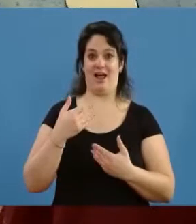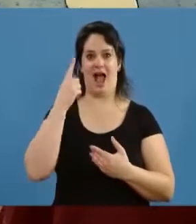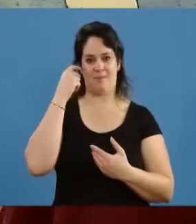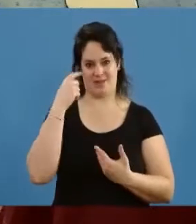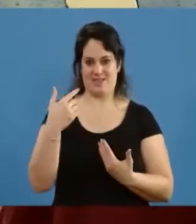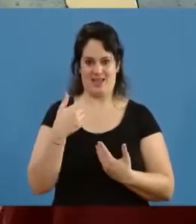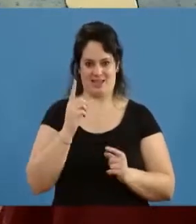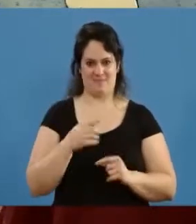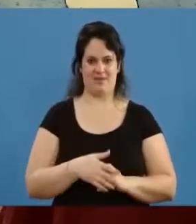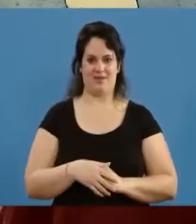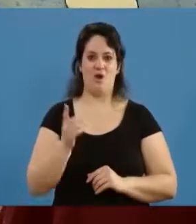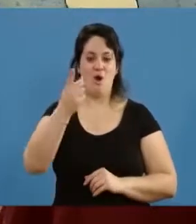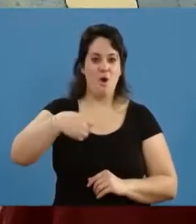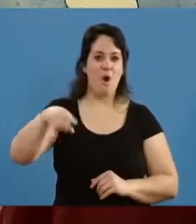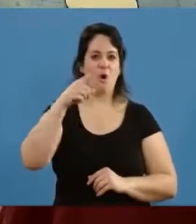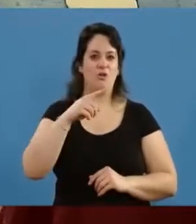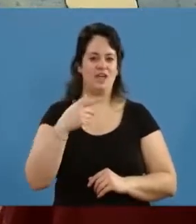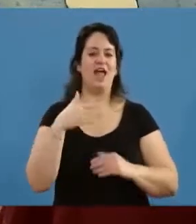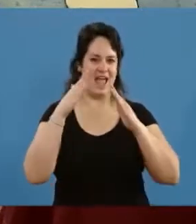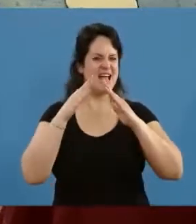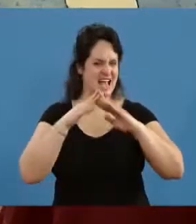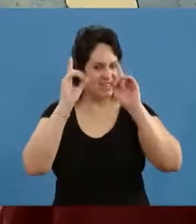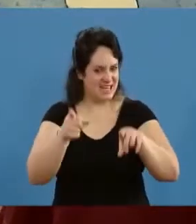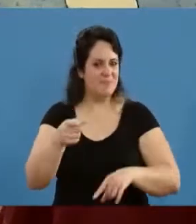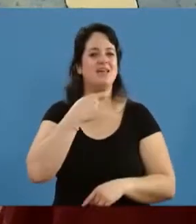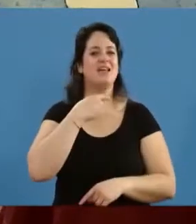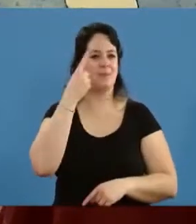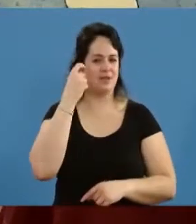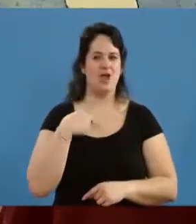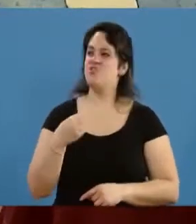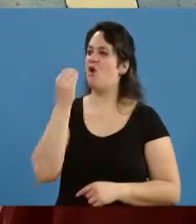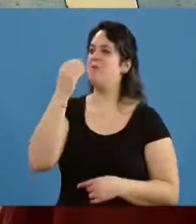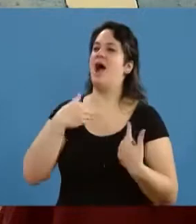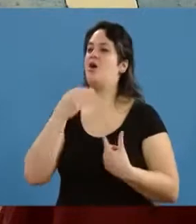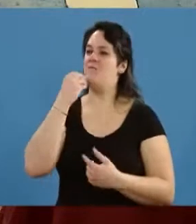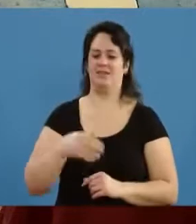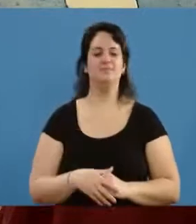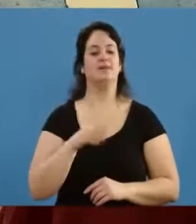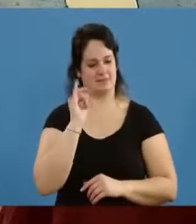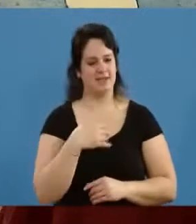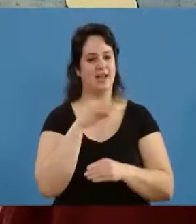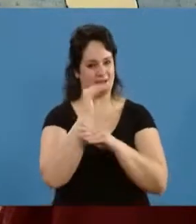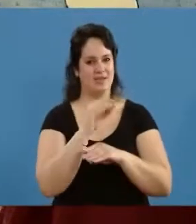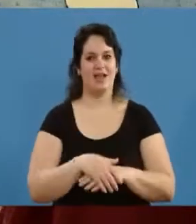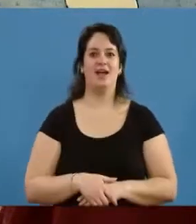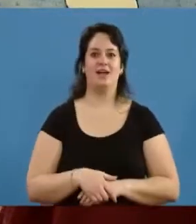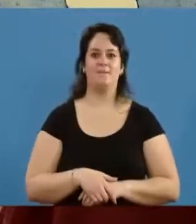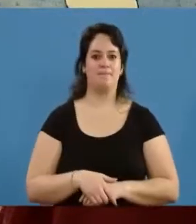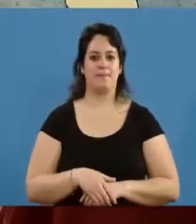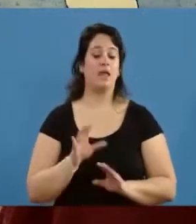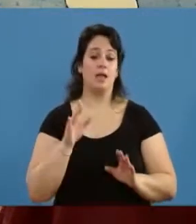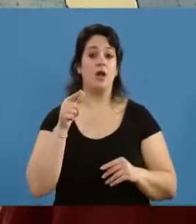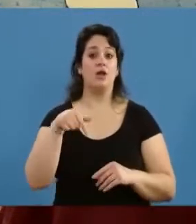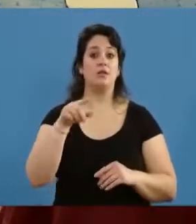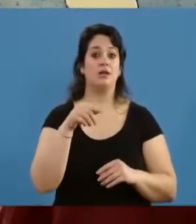aprendiendo. Ustedes, seguramente en casa, también. La papa para Pepe. Sí, le voy a dar la papa. La papa para Pepe. Mientras